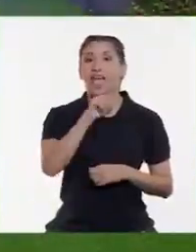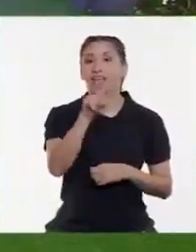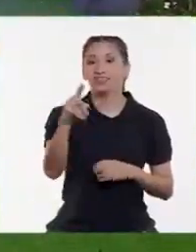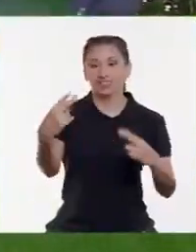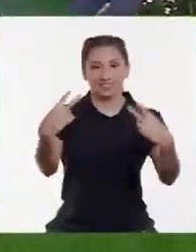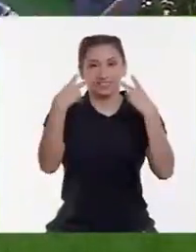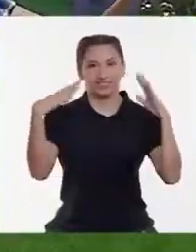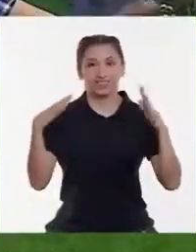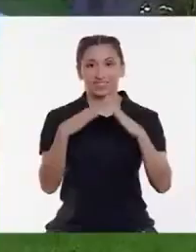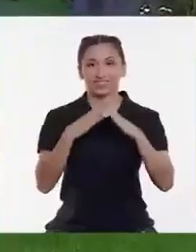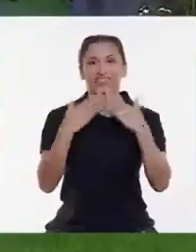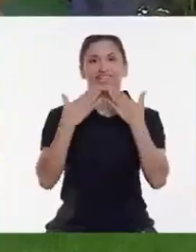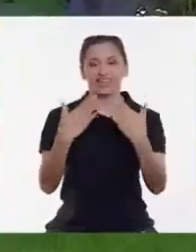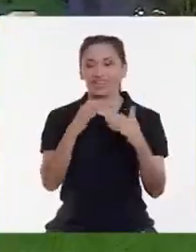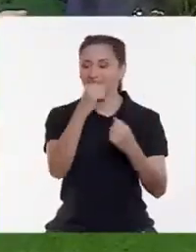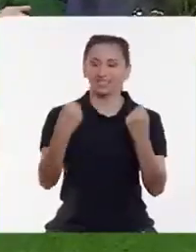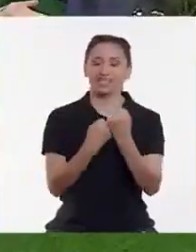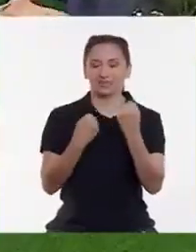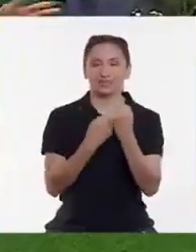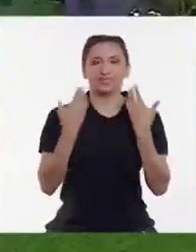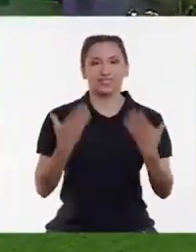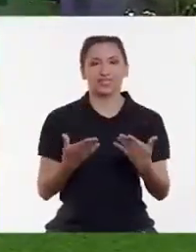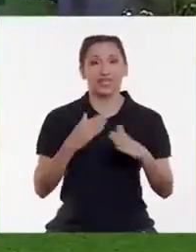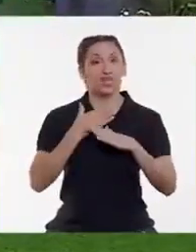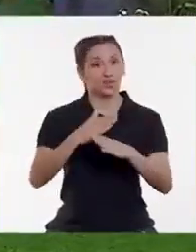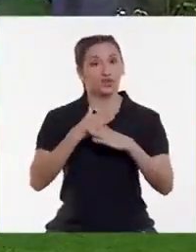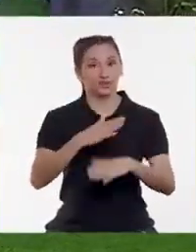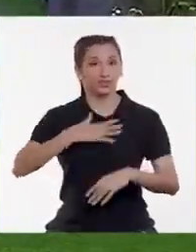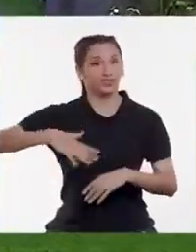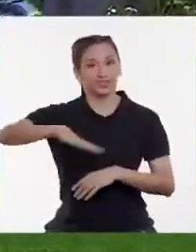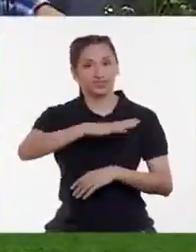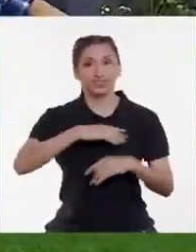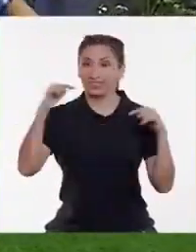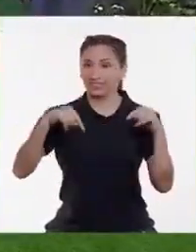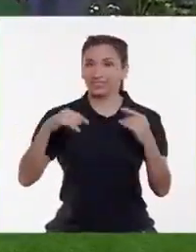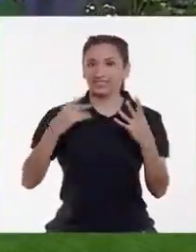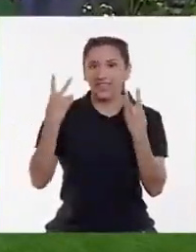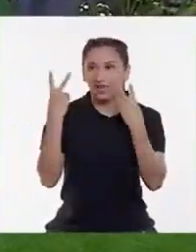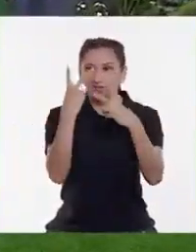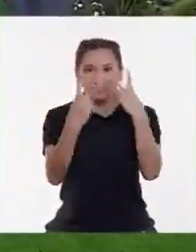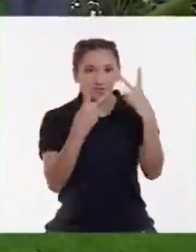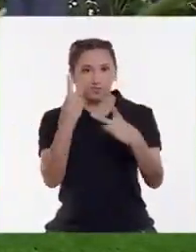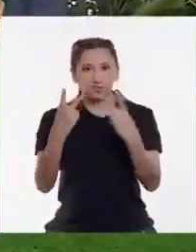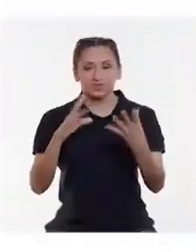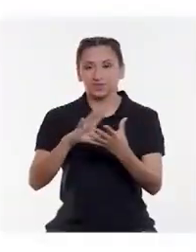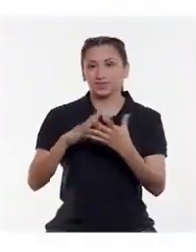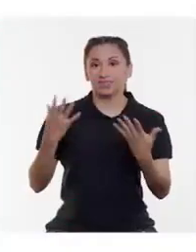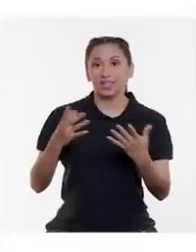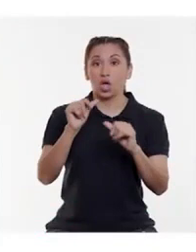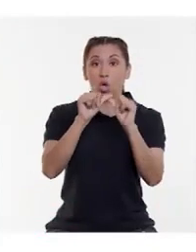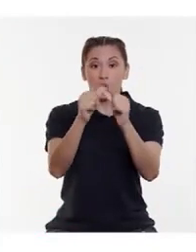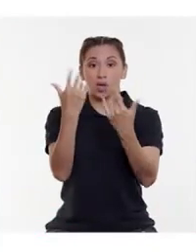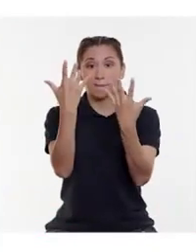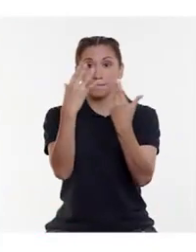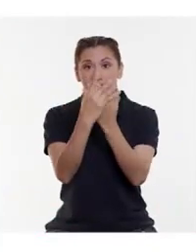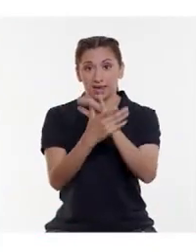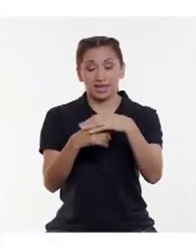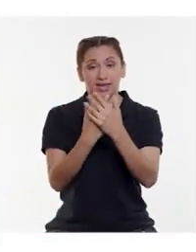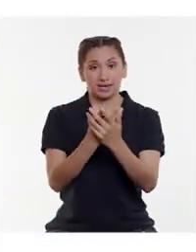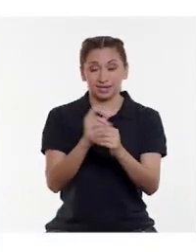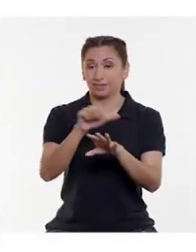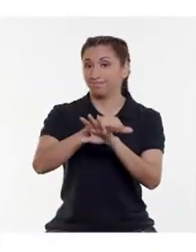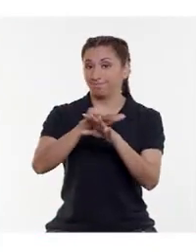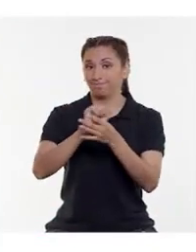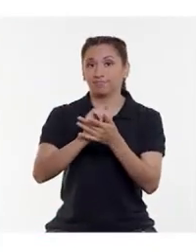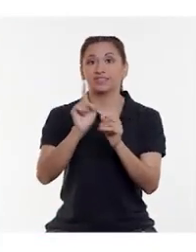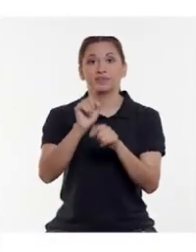A ustedes que nos ven desde casa, gracias por acompañarnos y compartir con nosotros esta aventura educativa. Continúen lavándose las manos con agua